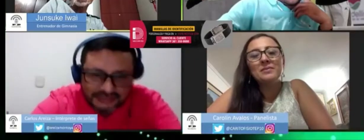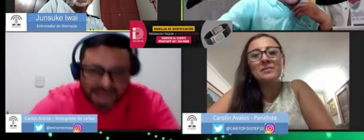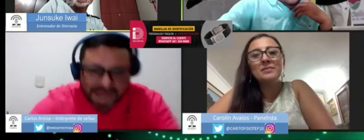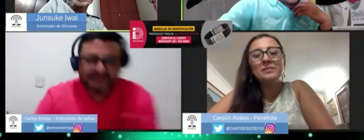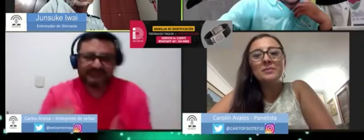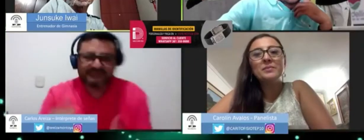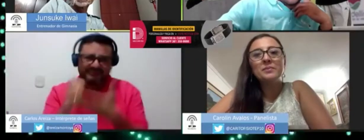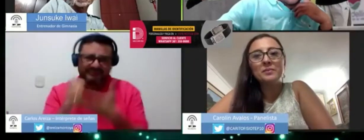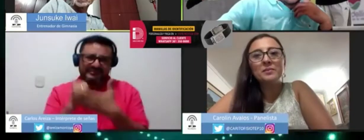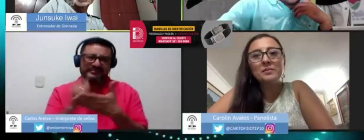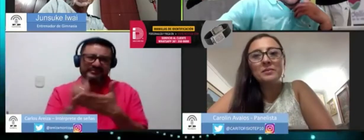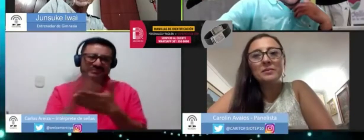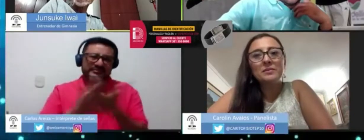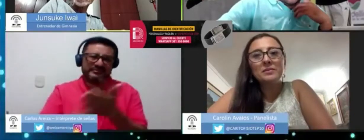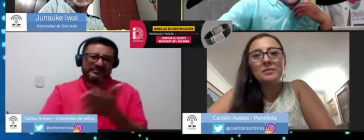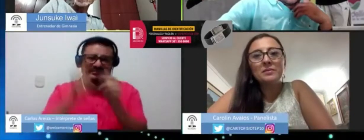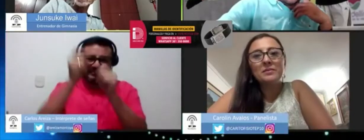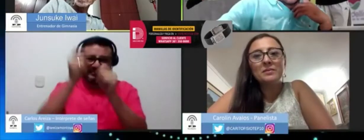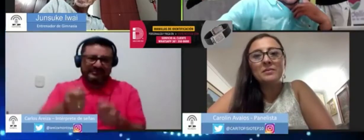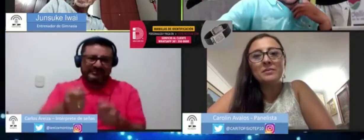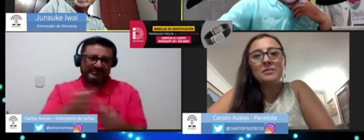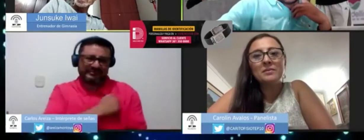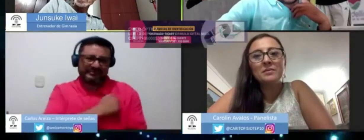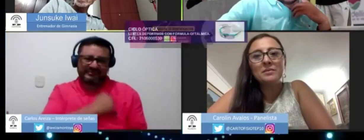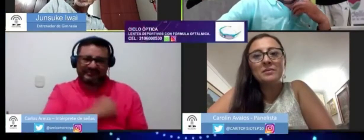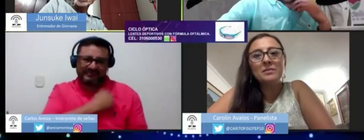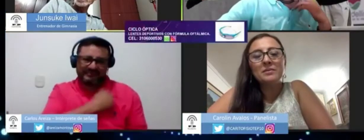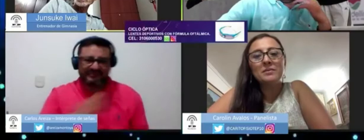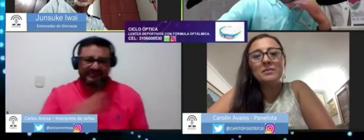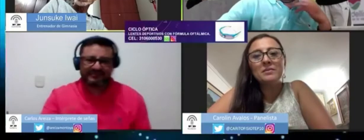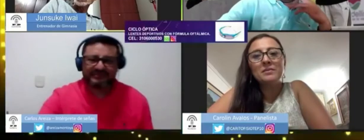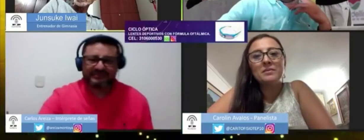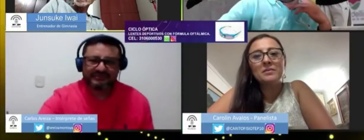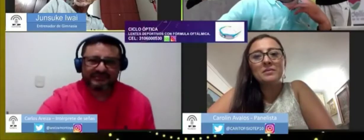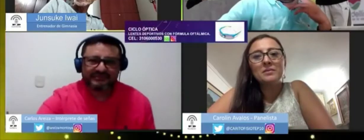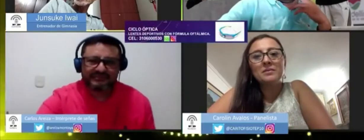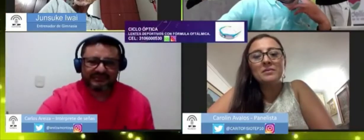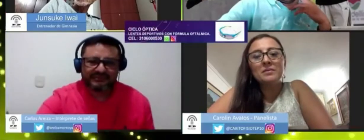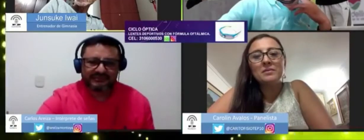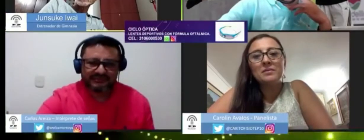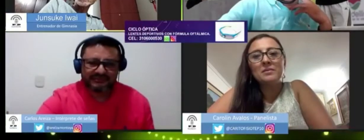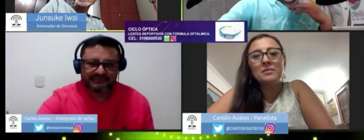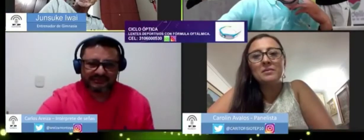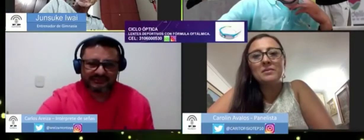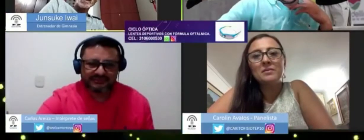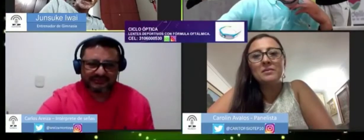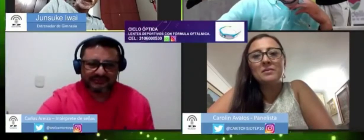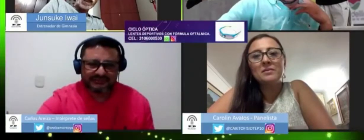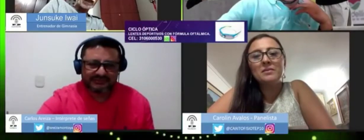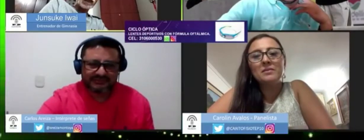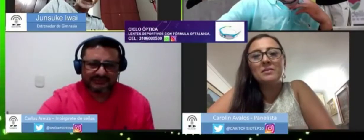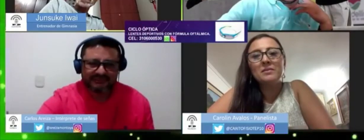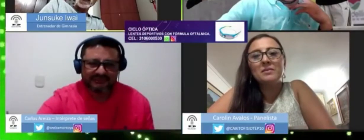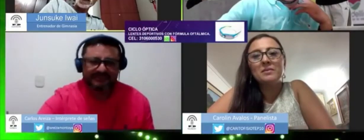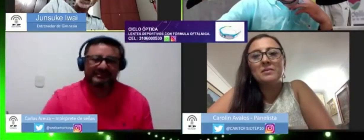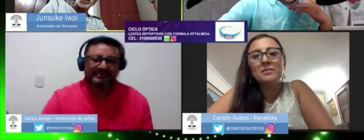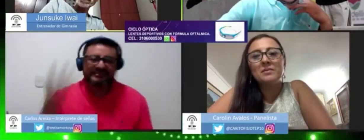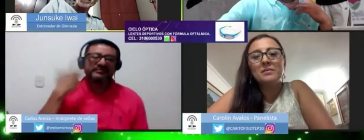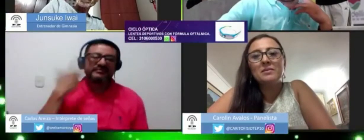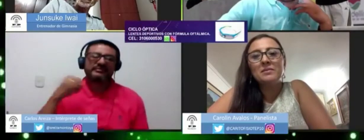no. Lógicamente, encuentra todos los días en el